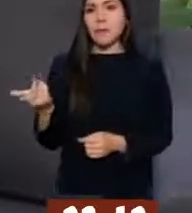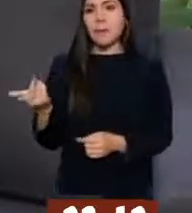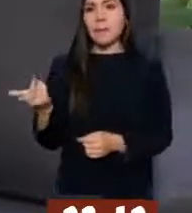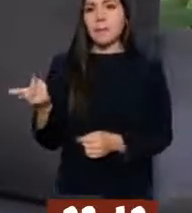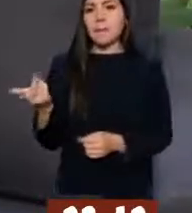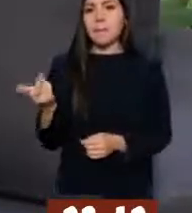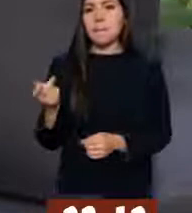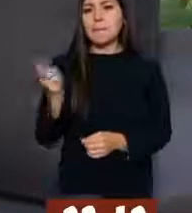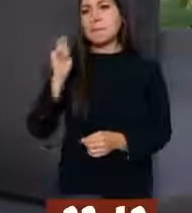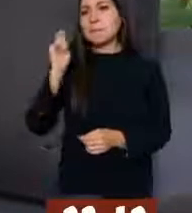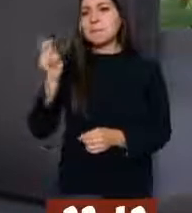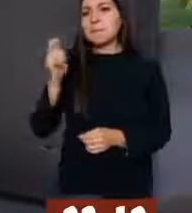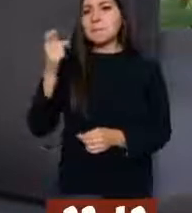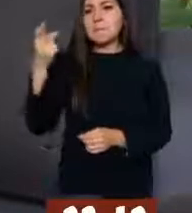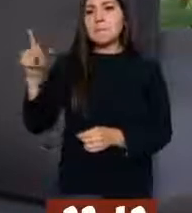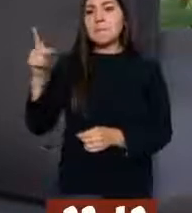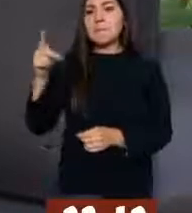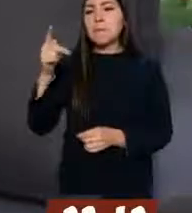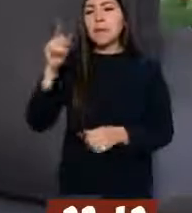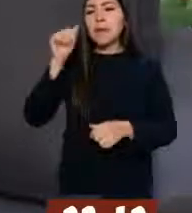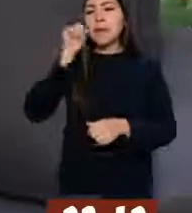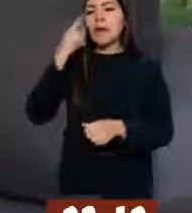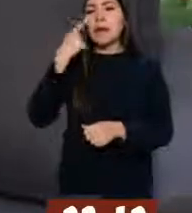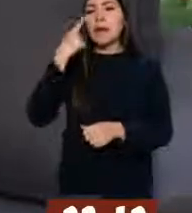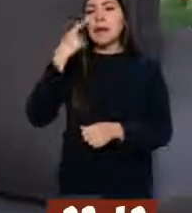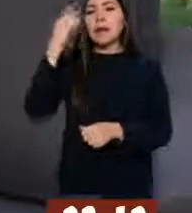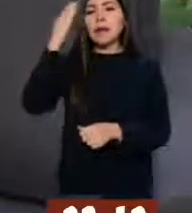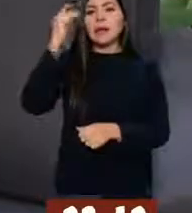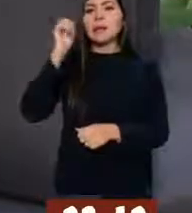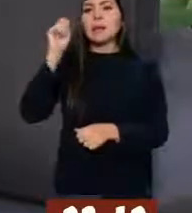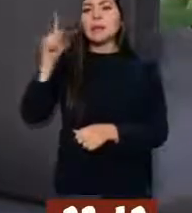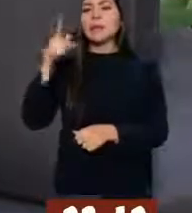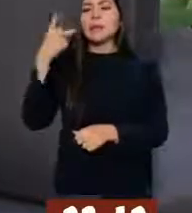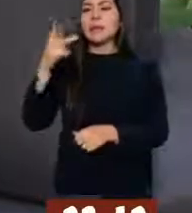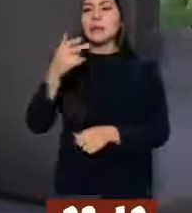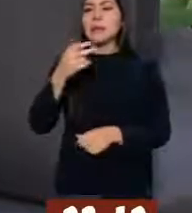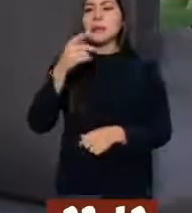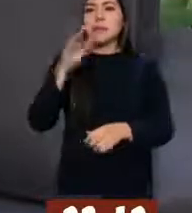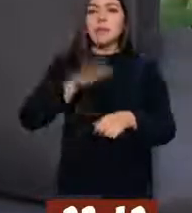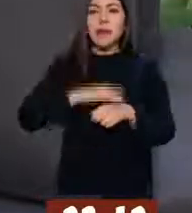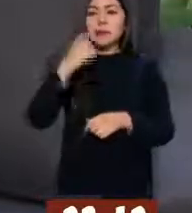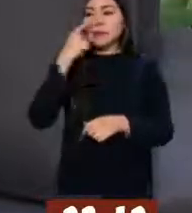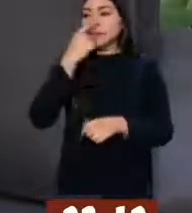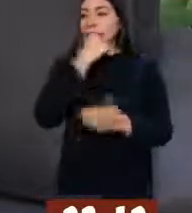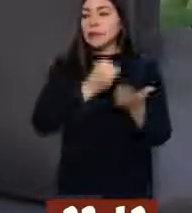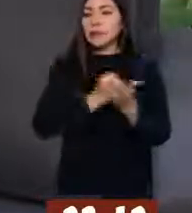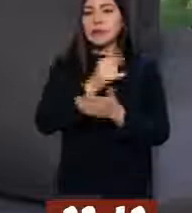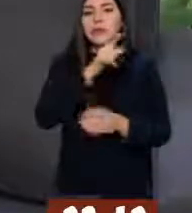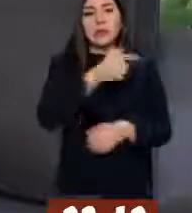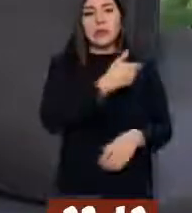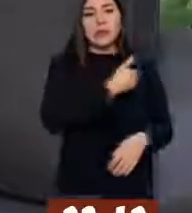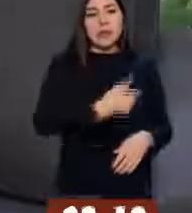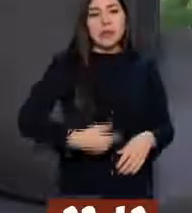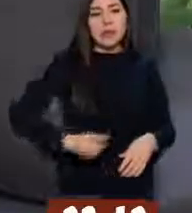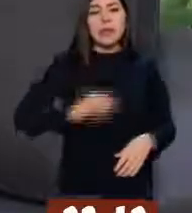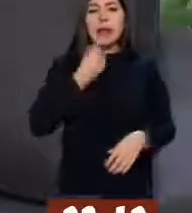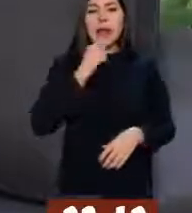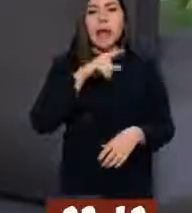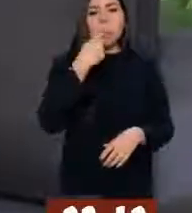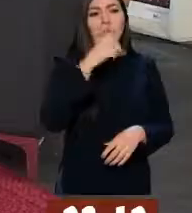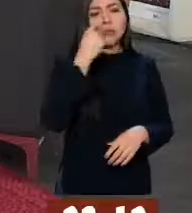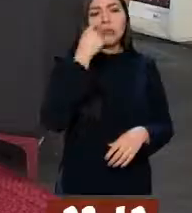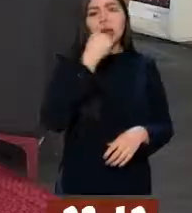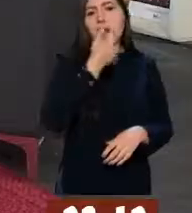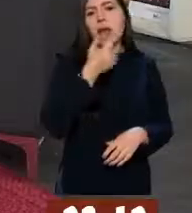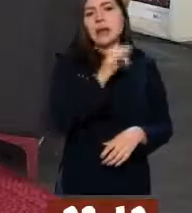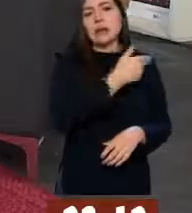la perspectiva predominante, pues es la del propio López Obrador, pues es en un consenso, claro. pero es al final de cuentas